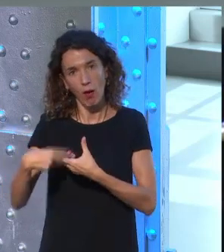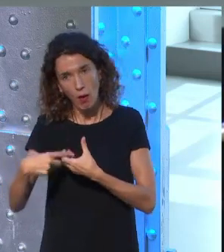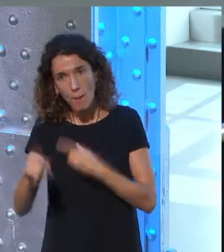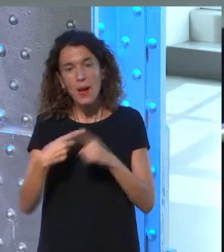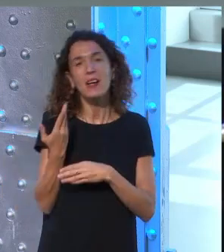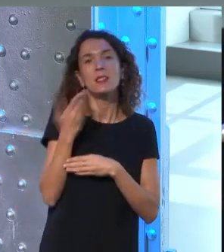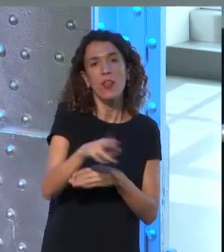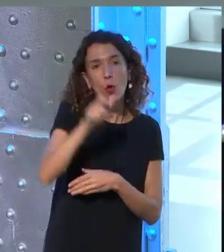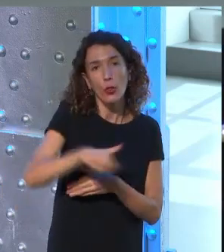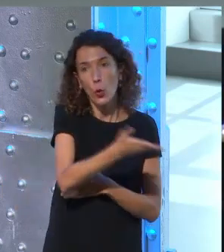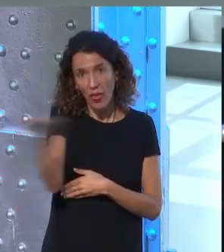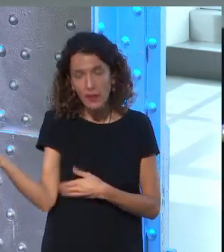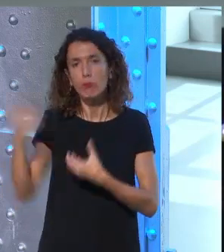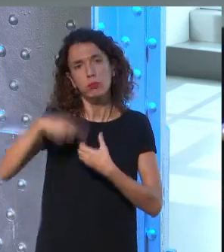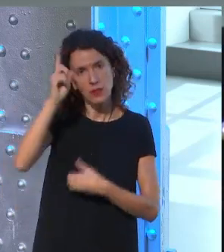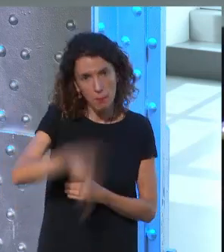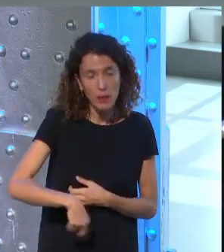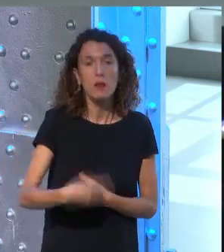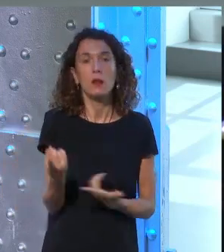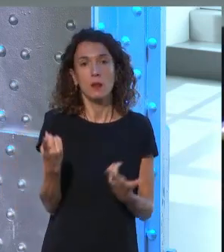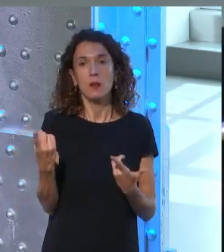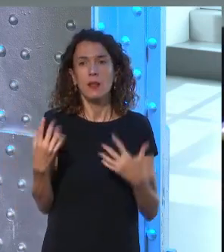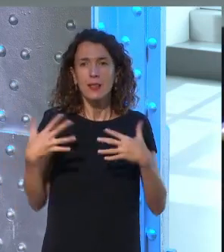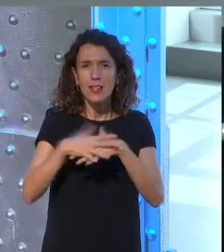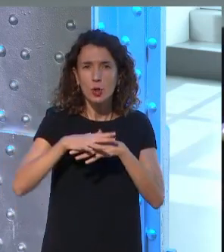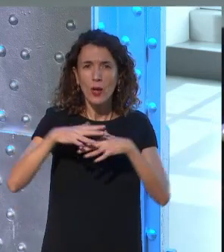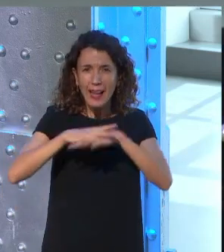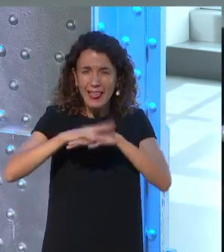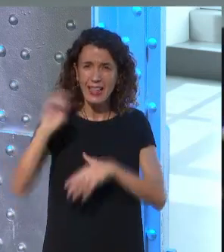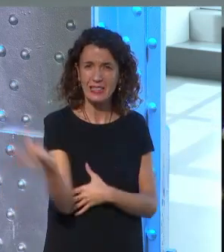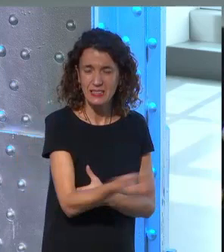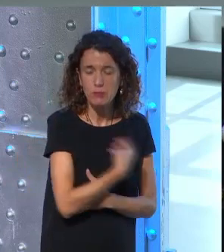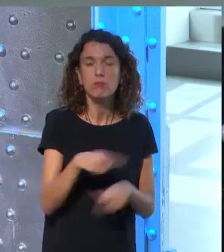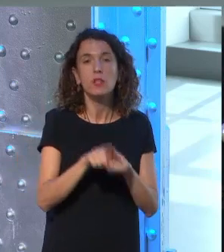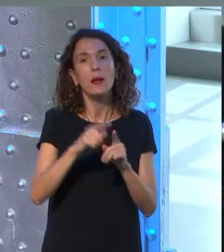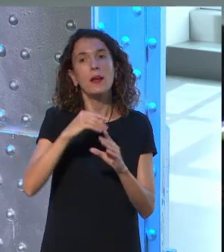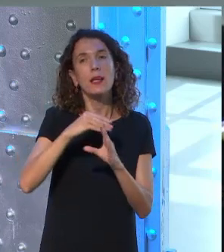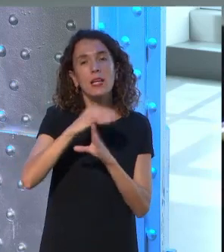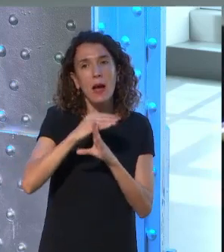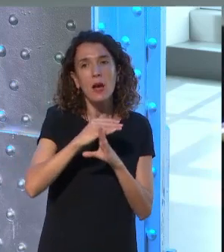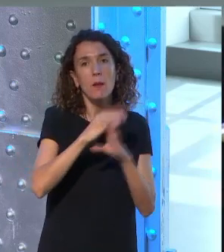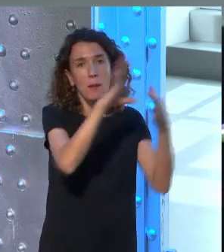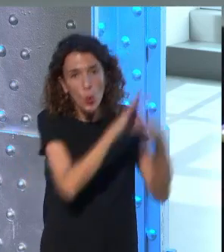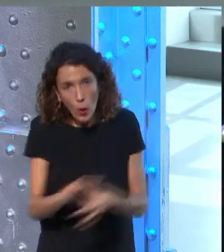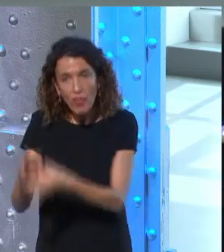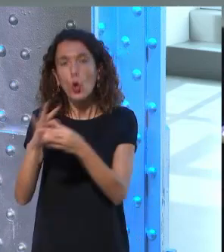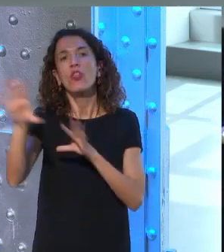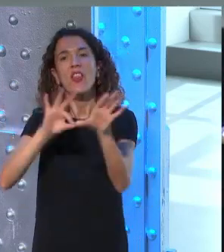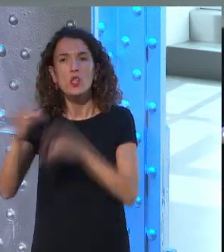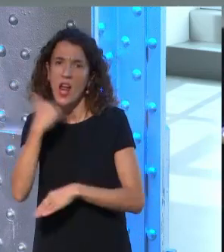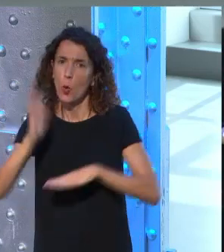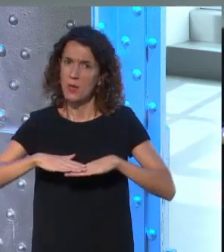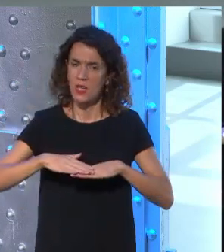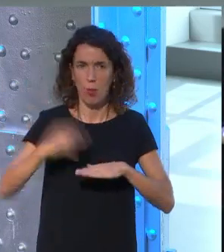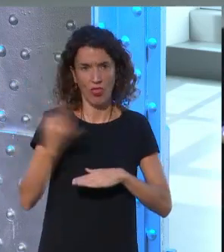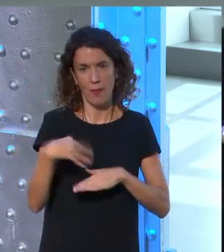los representantes de la ciudadanía. Y esta interface debería permitir algún nivel de vinculación con la toma de decisiones. Esto